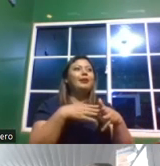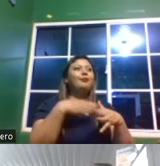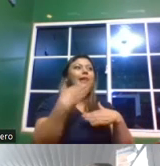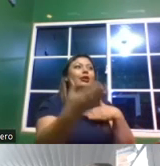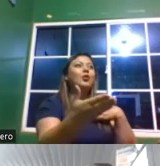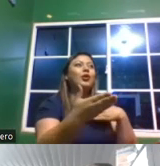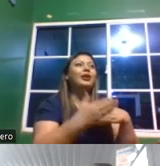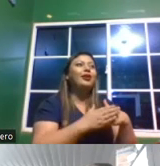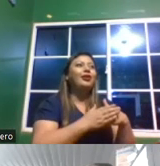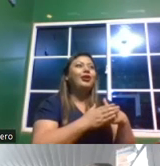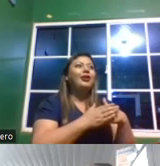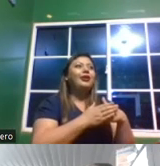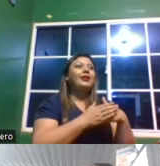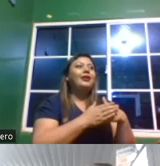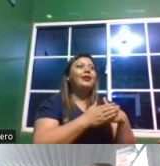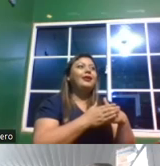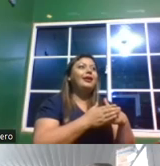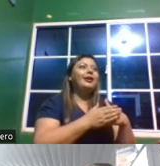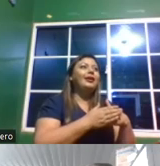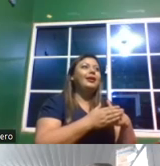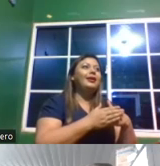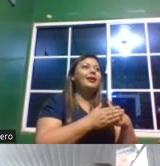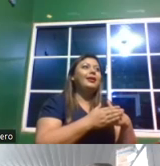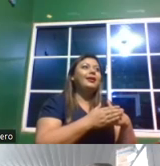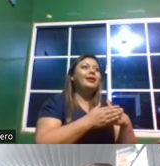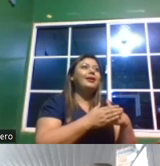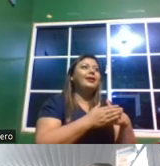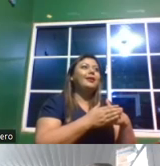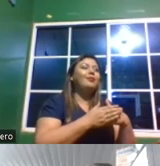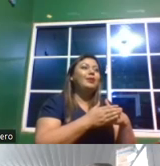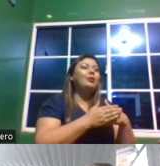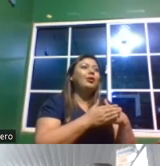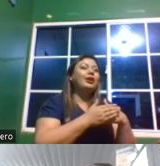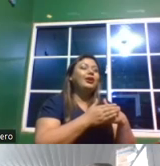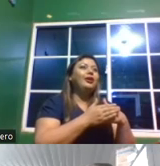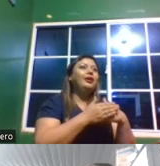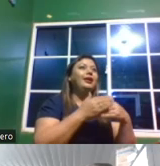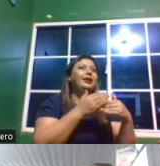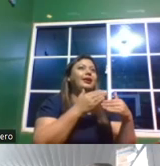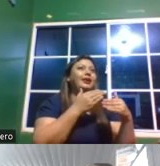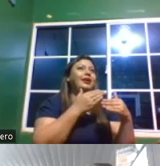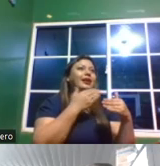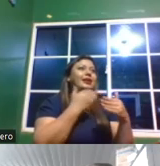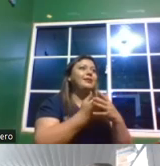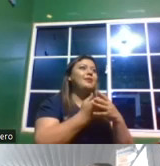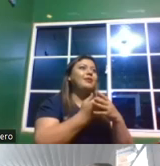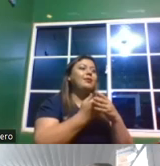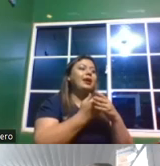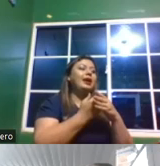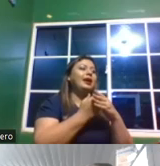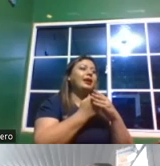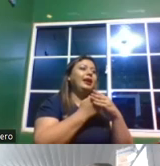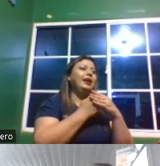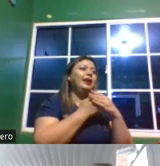decir, no me puedo deshacer de este personal porque tiene estas competencias? El cuadro de mando integral ayuda a traducir